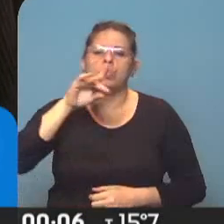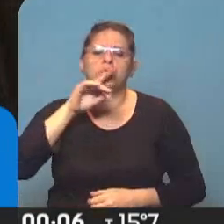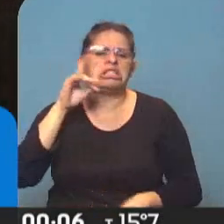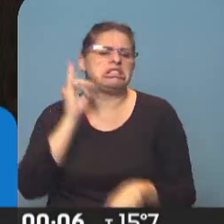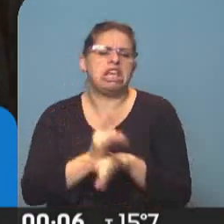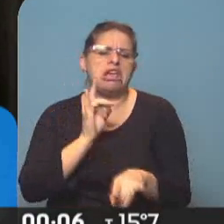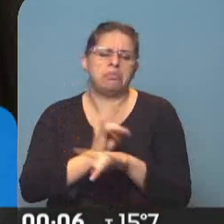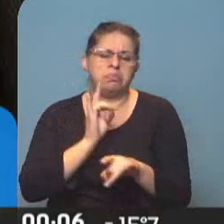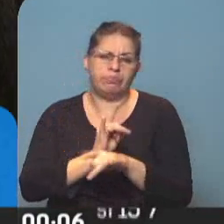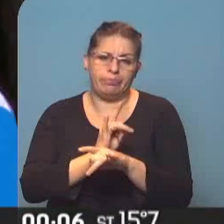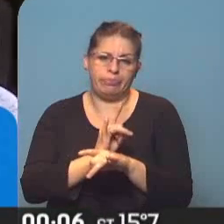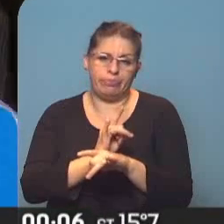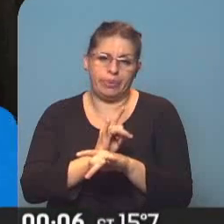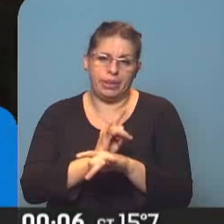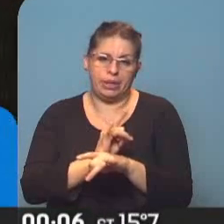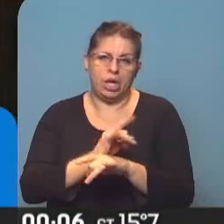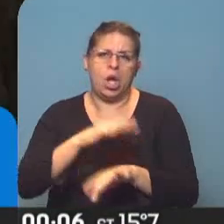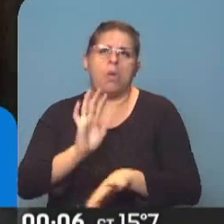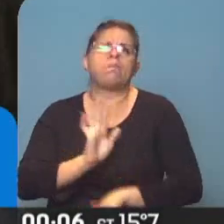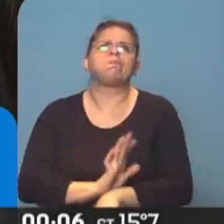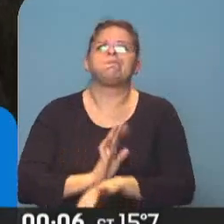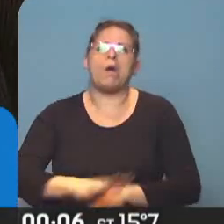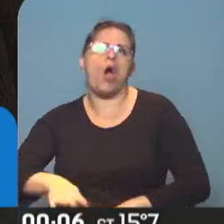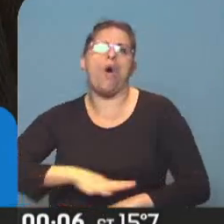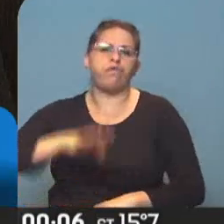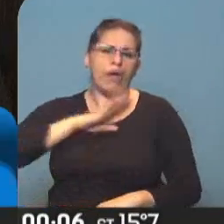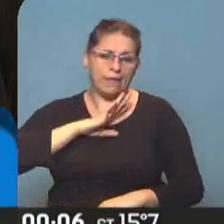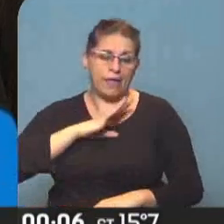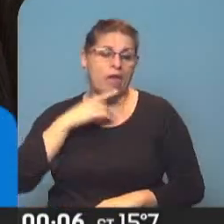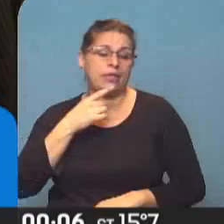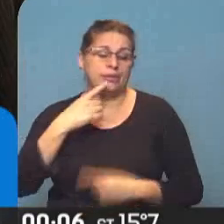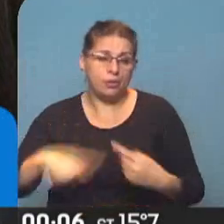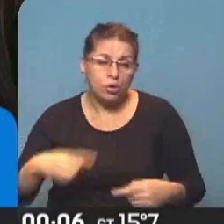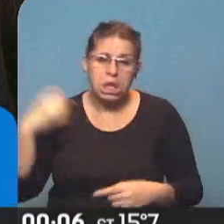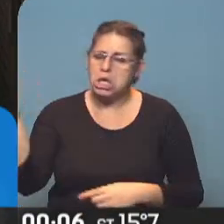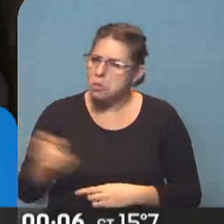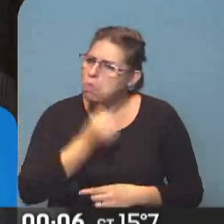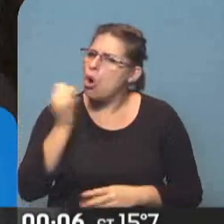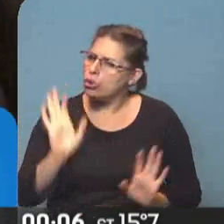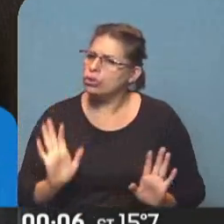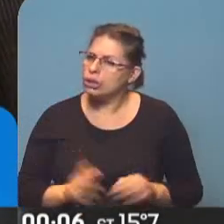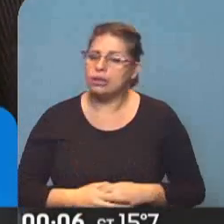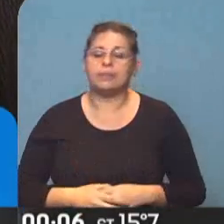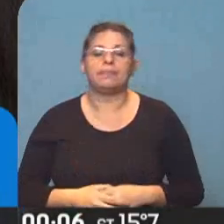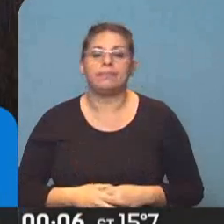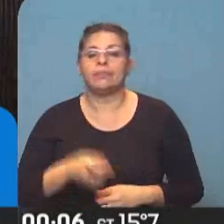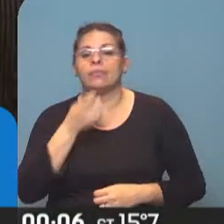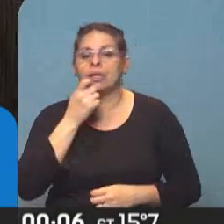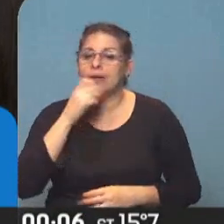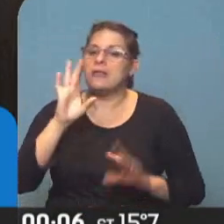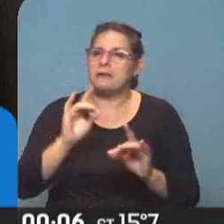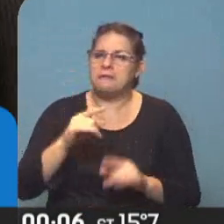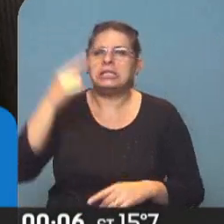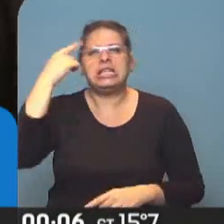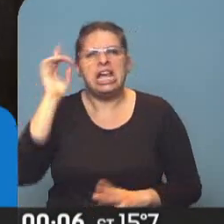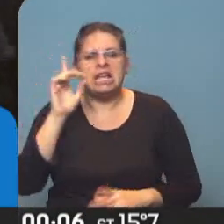tiempo se daba por ofendida cuando se decían cosas tan elementales que, a ver, es muy difícil